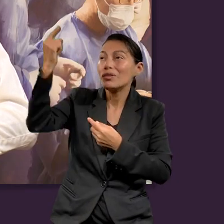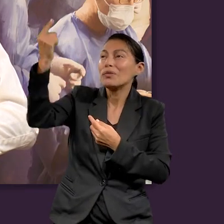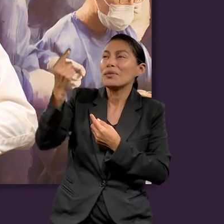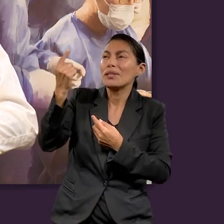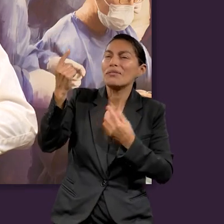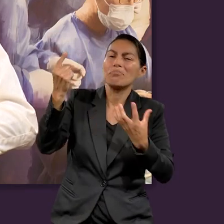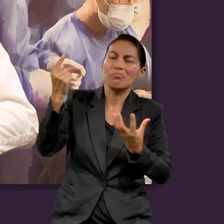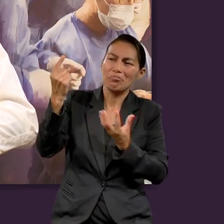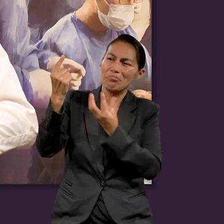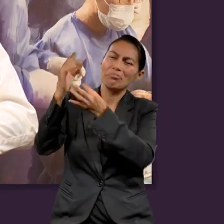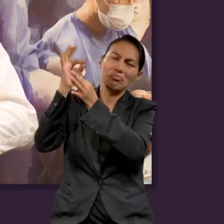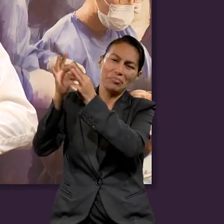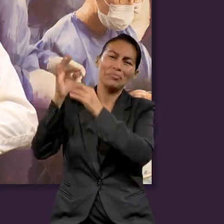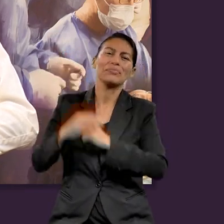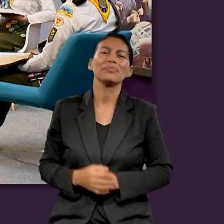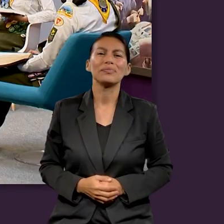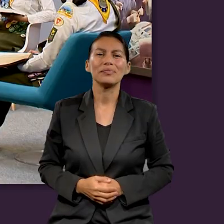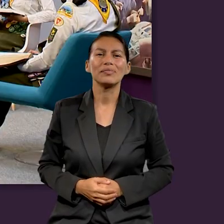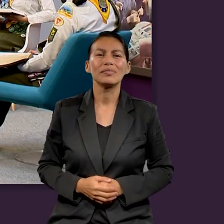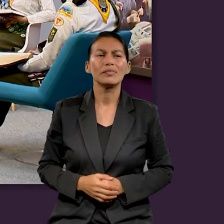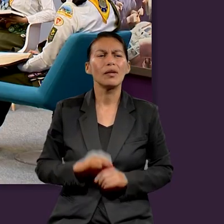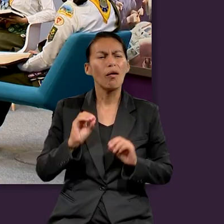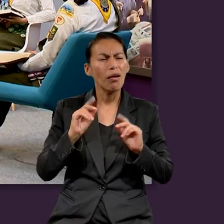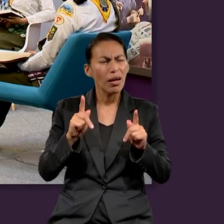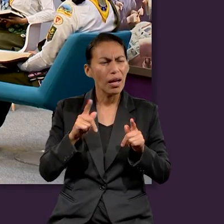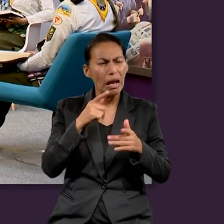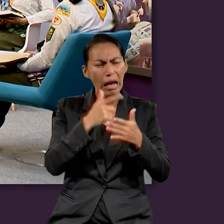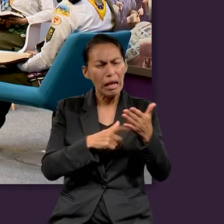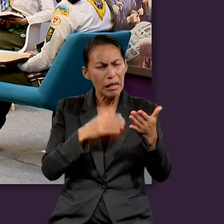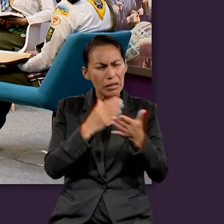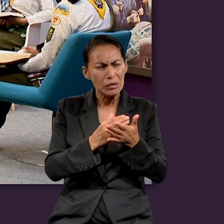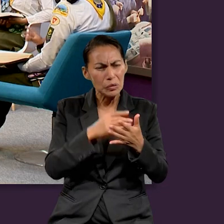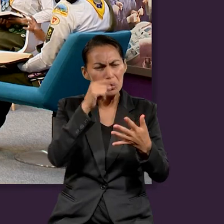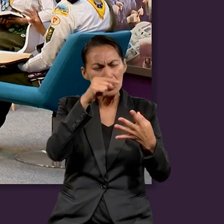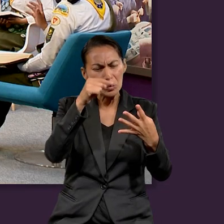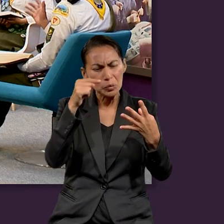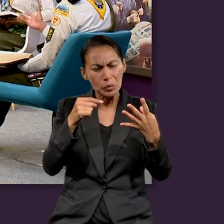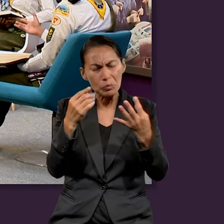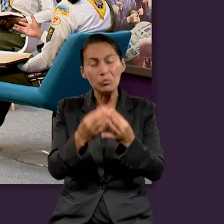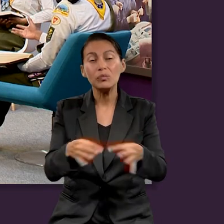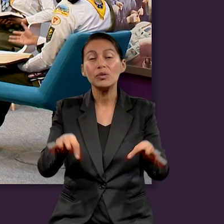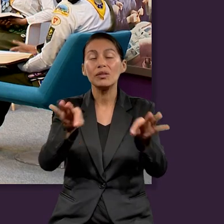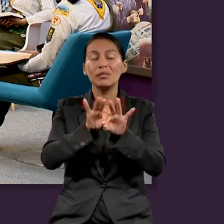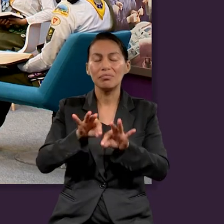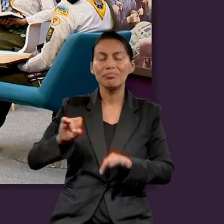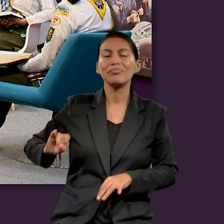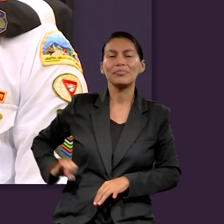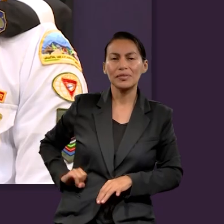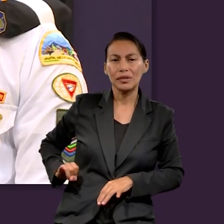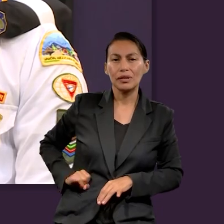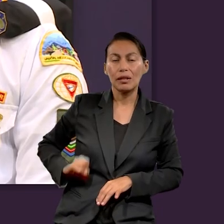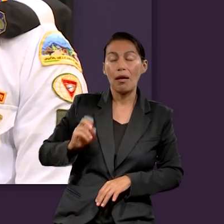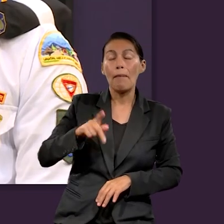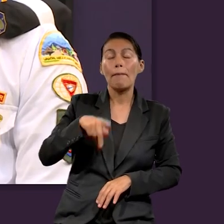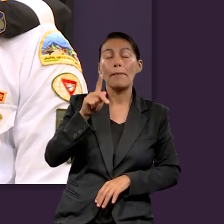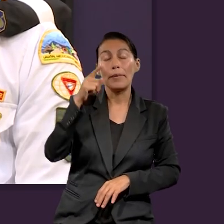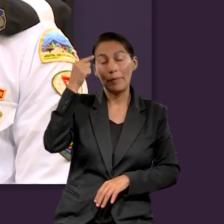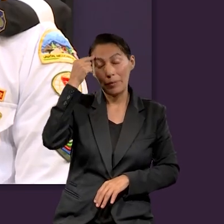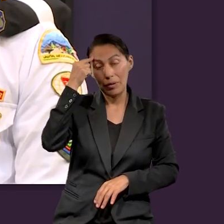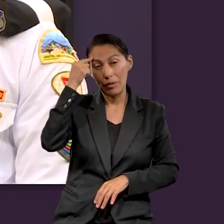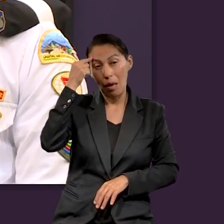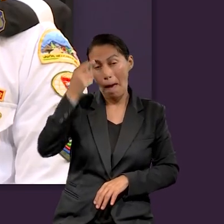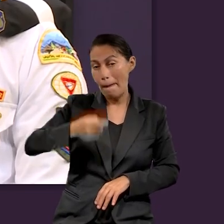para lo que cuando quiso venga Muchas gracias Ok toda la lección abarca puntos muy importantes muy interesantes